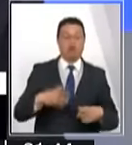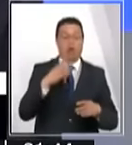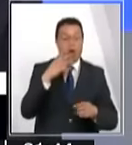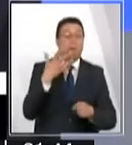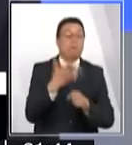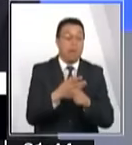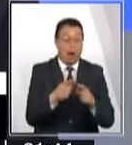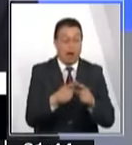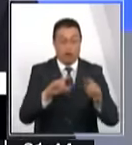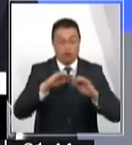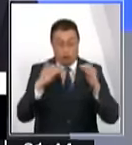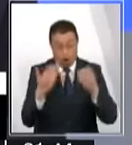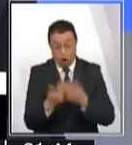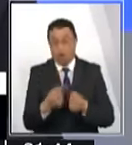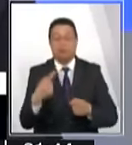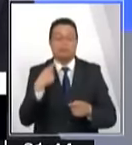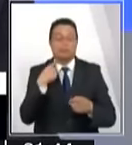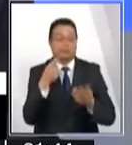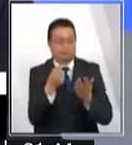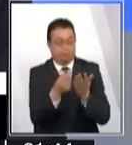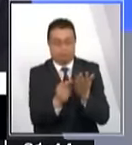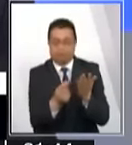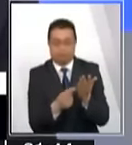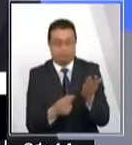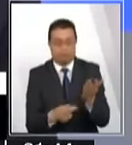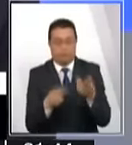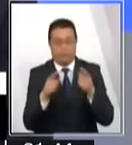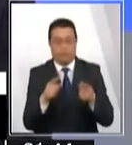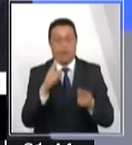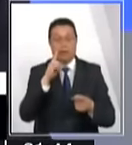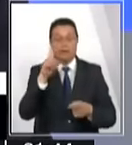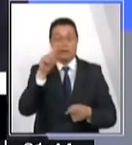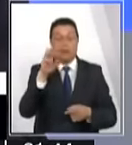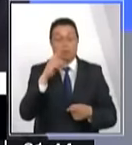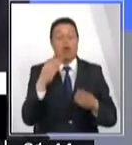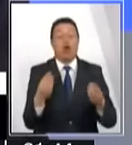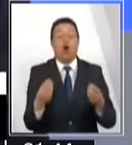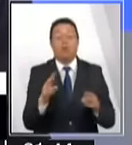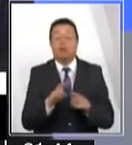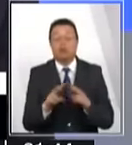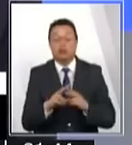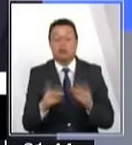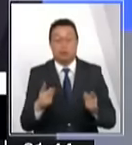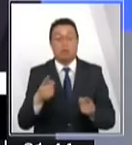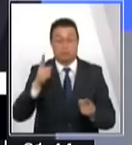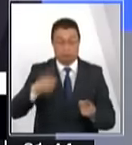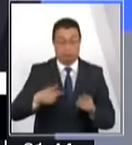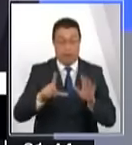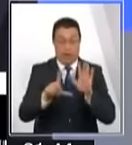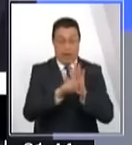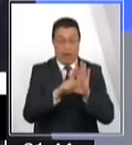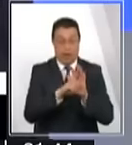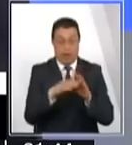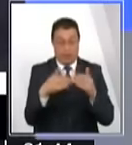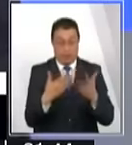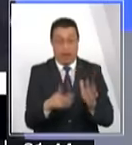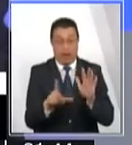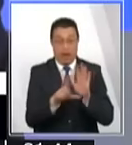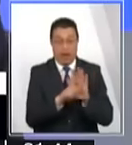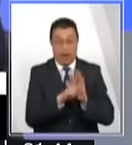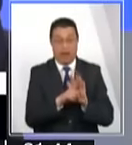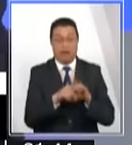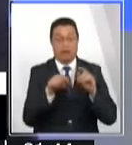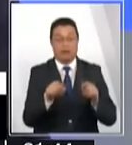afecta el presupuesto de salud y la isapre la forma de compensar esto es a través de una facultad legal que entrega la ley de